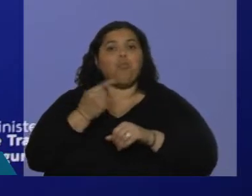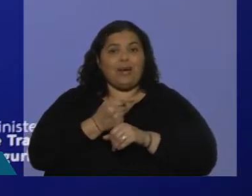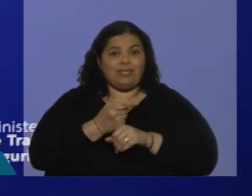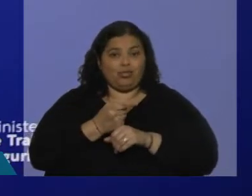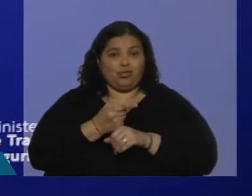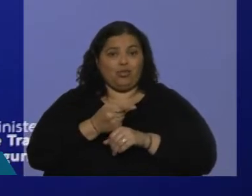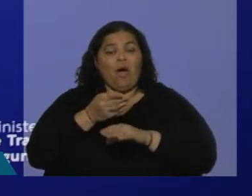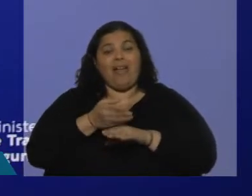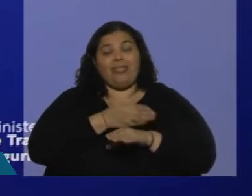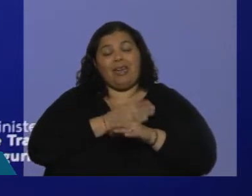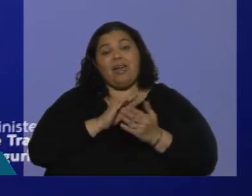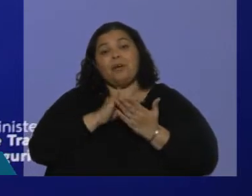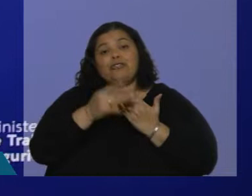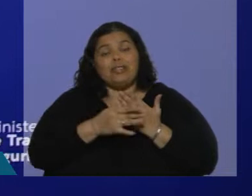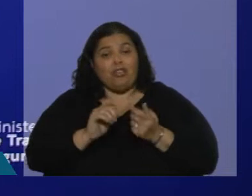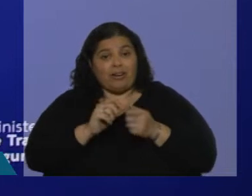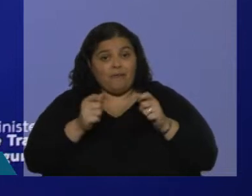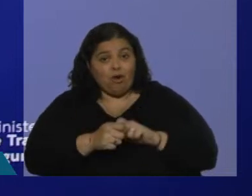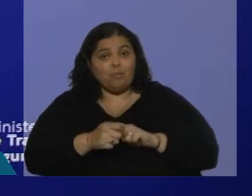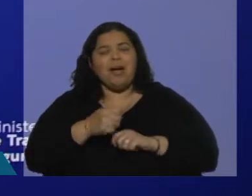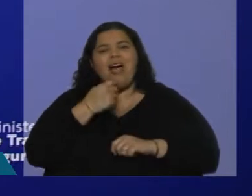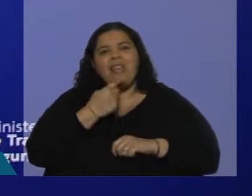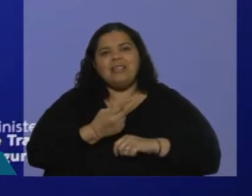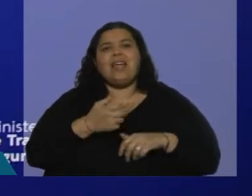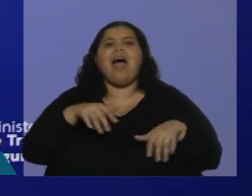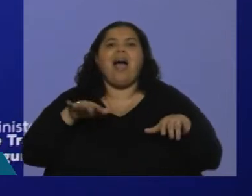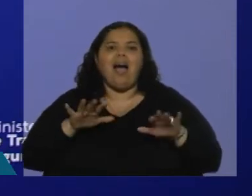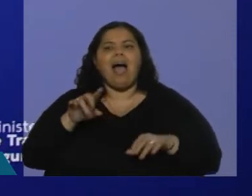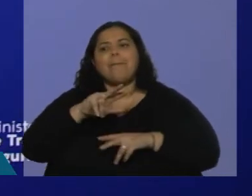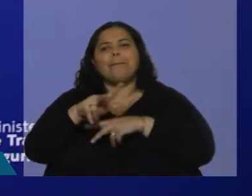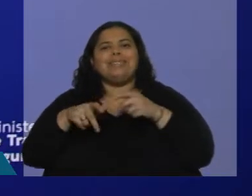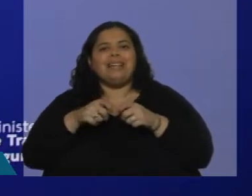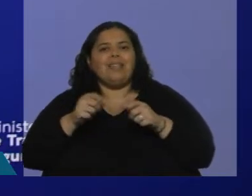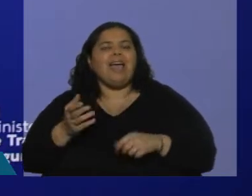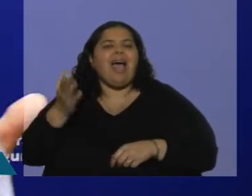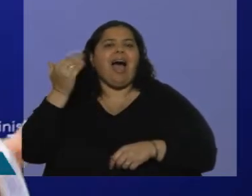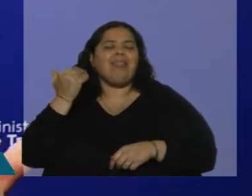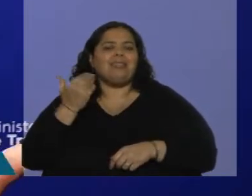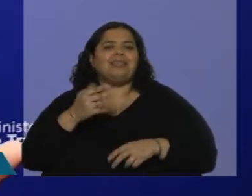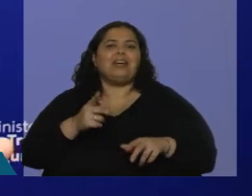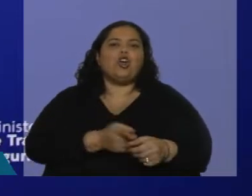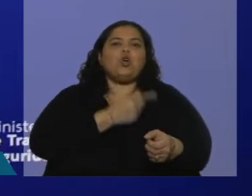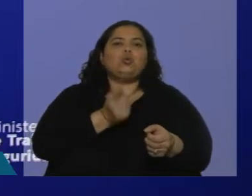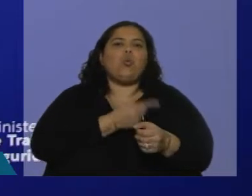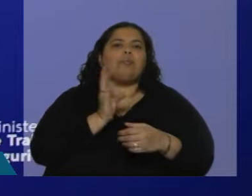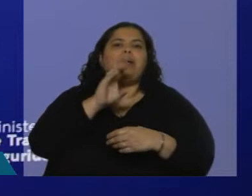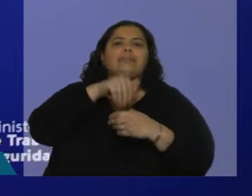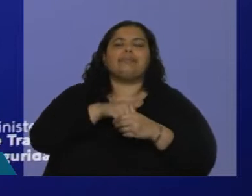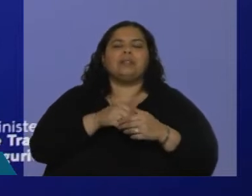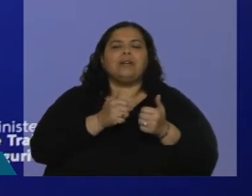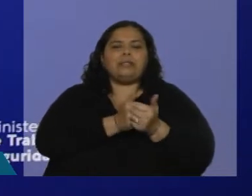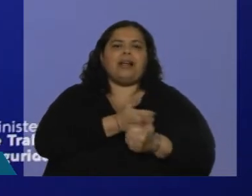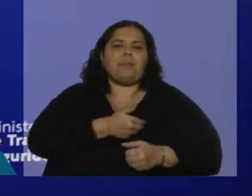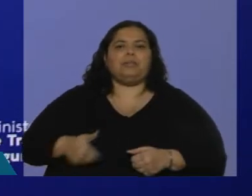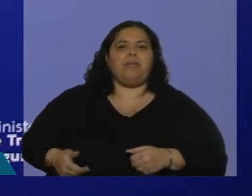anteproyecto de reforma dijera que bueno antes capas que estaban acostumbrados a estar más cerca del poder eso no